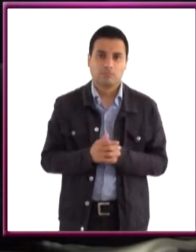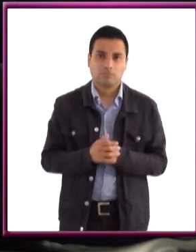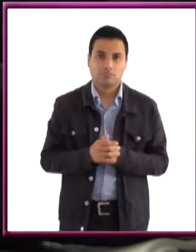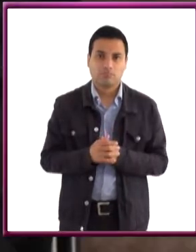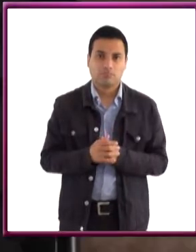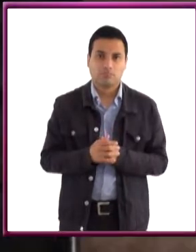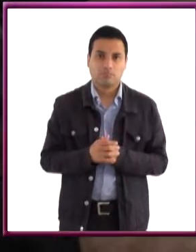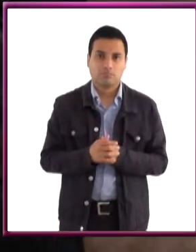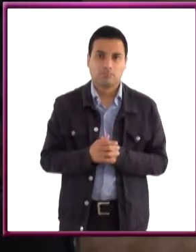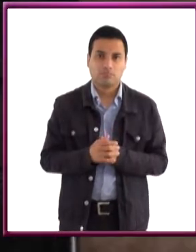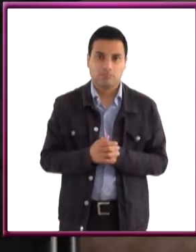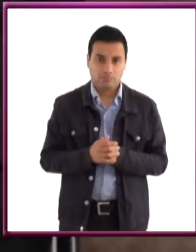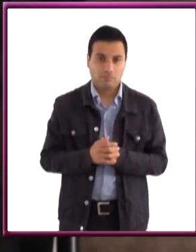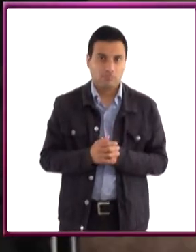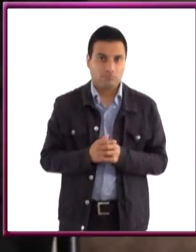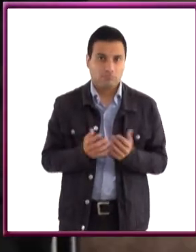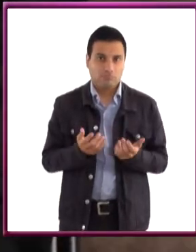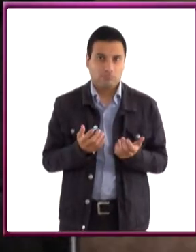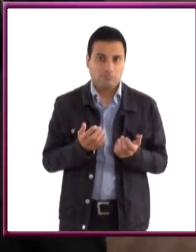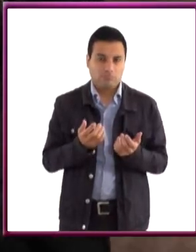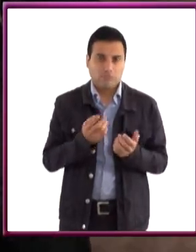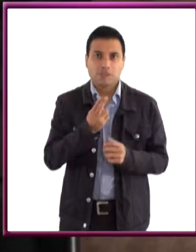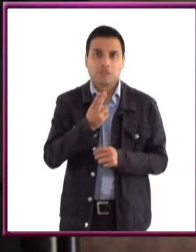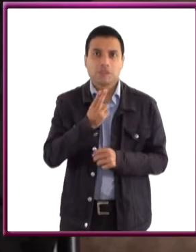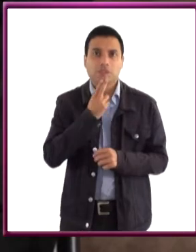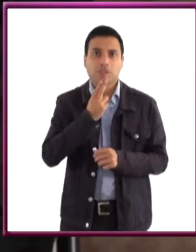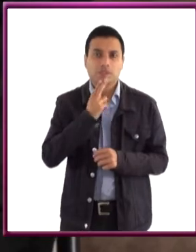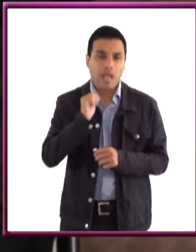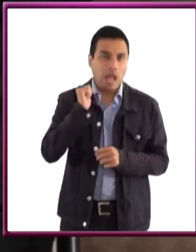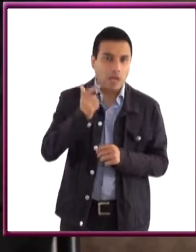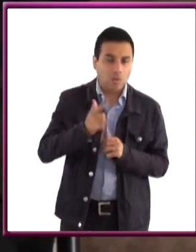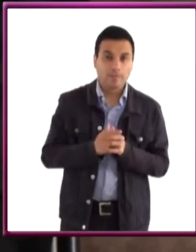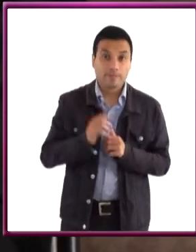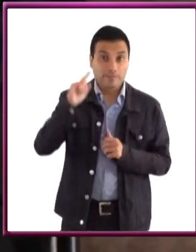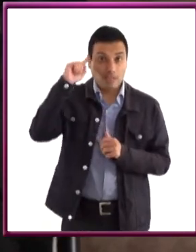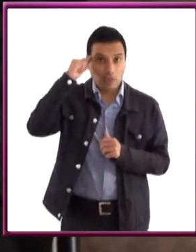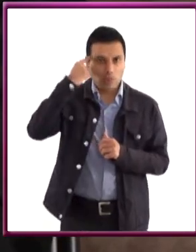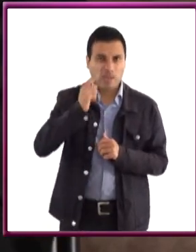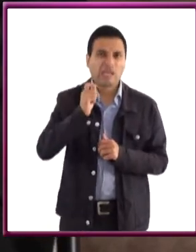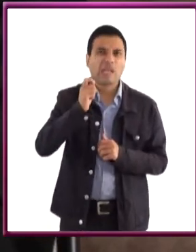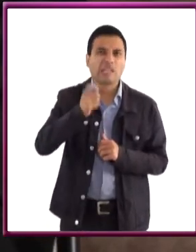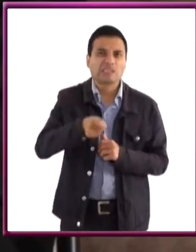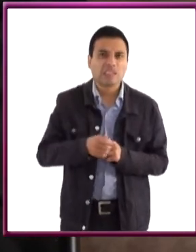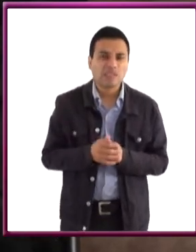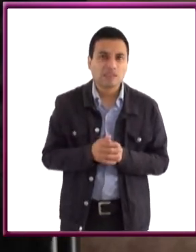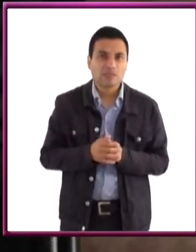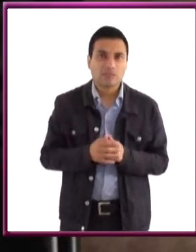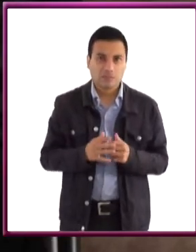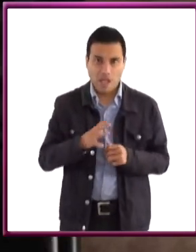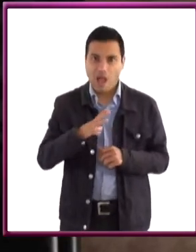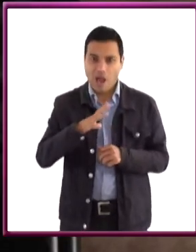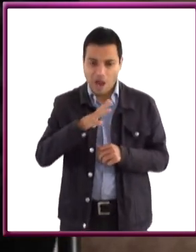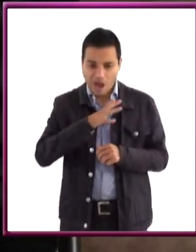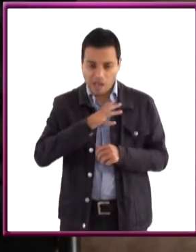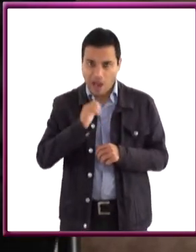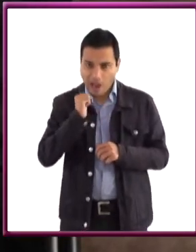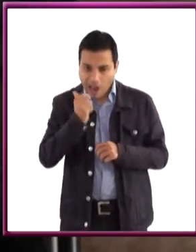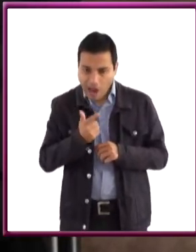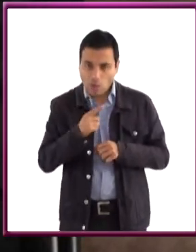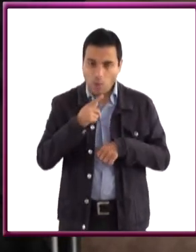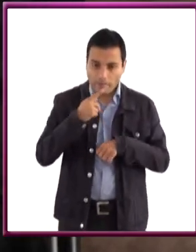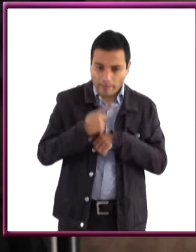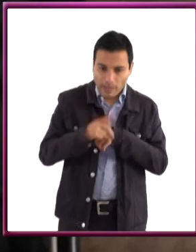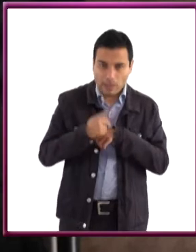afecta. Pues sí, tiene una función. Todas tienen una función. O sea, enojarte te está mandando una señal de que hay algo que te está haciendo